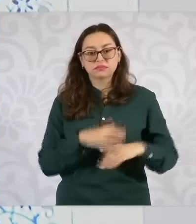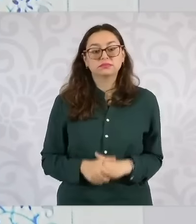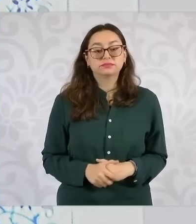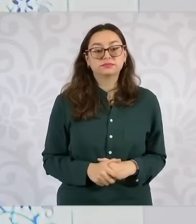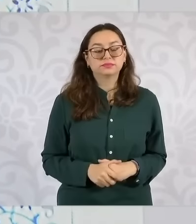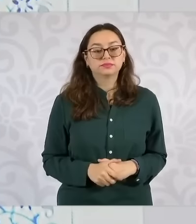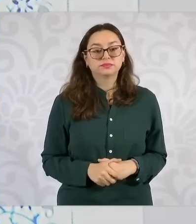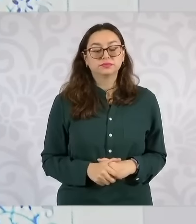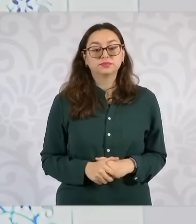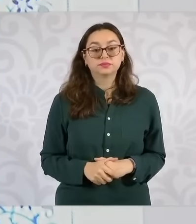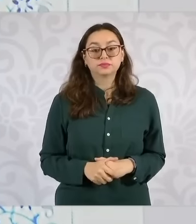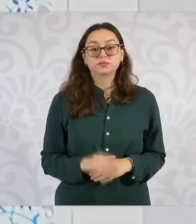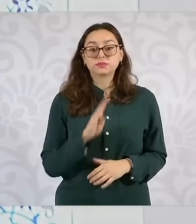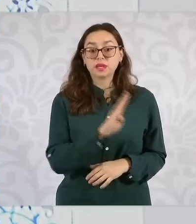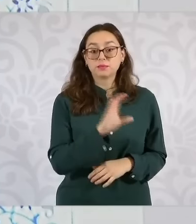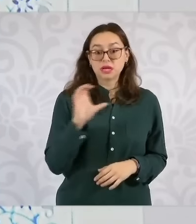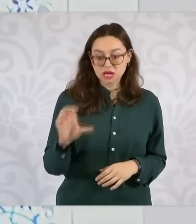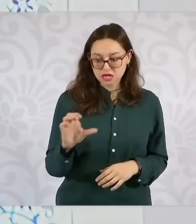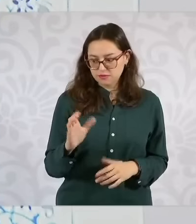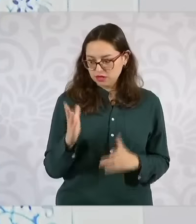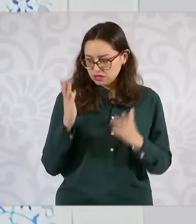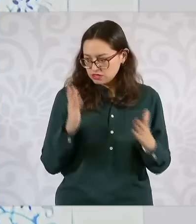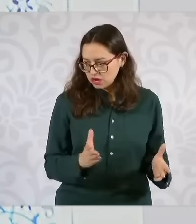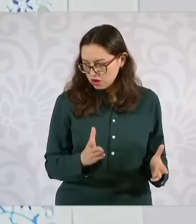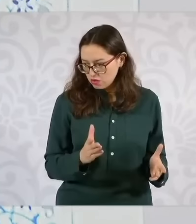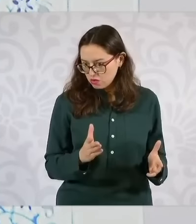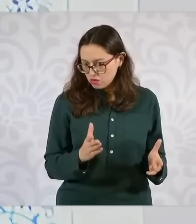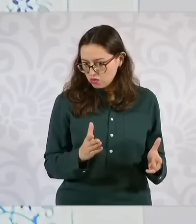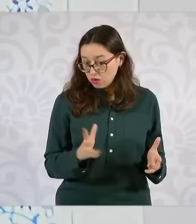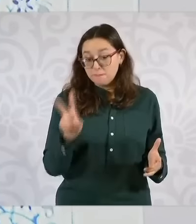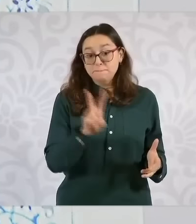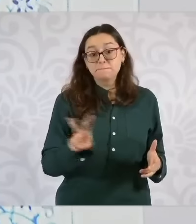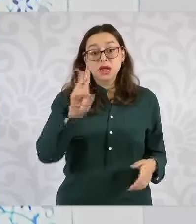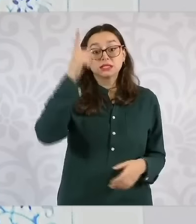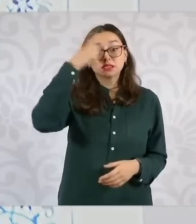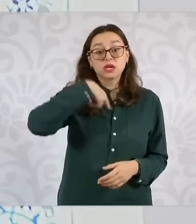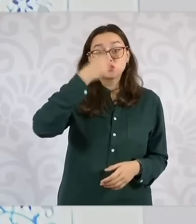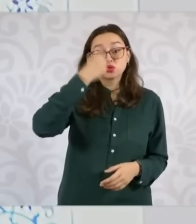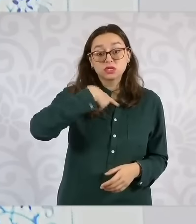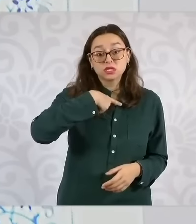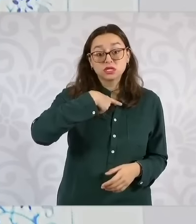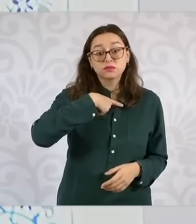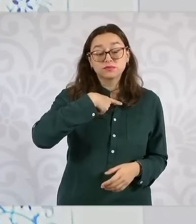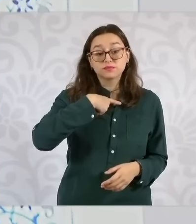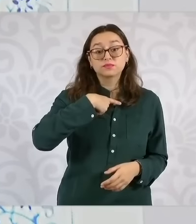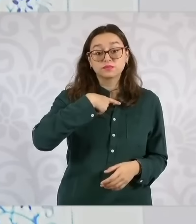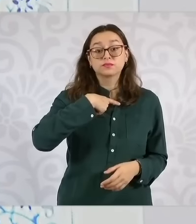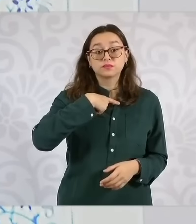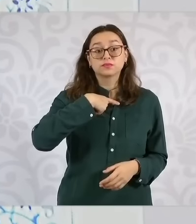Baja California, vamos a llegar en la noche del viernes, ya